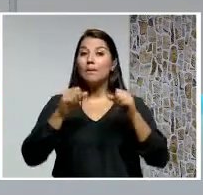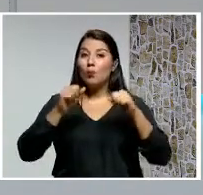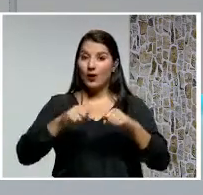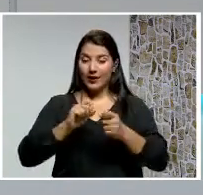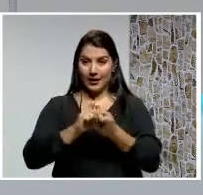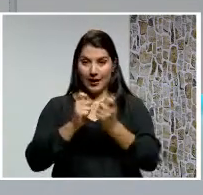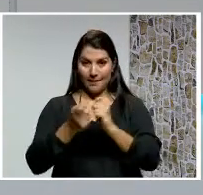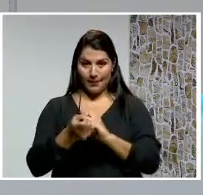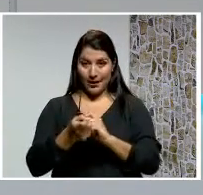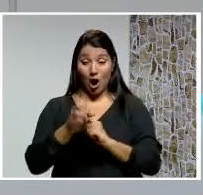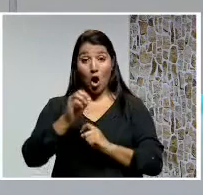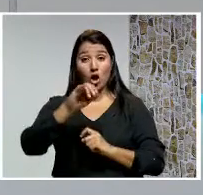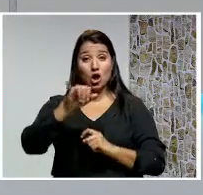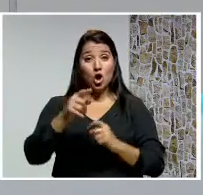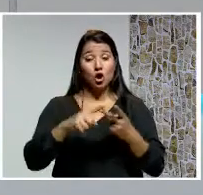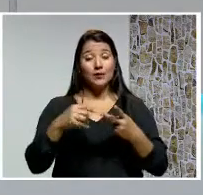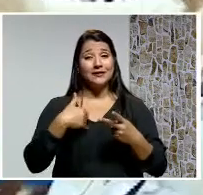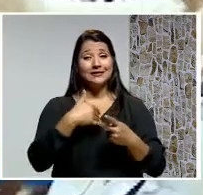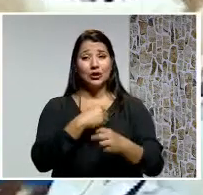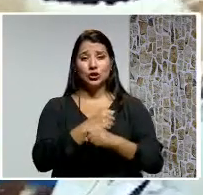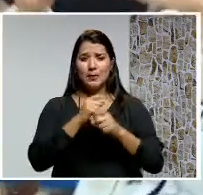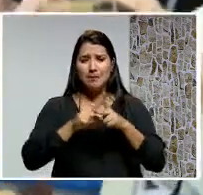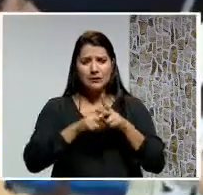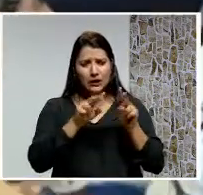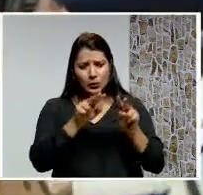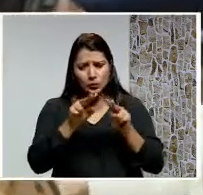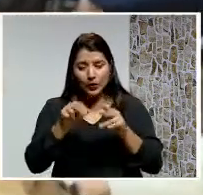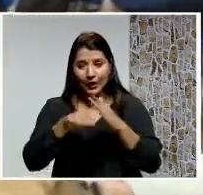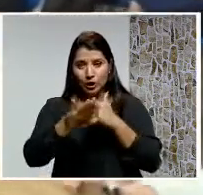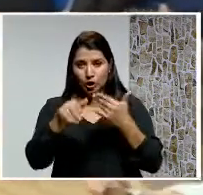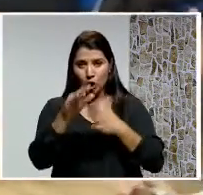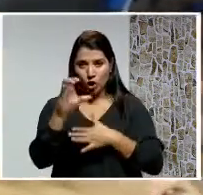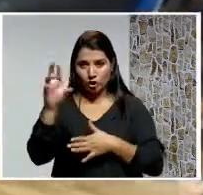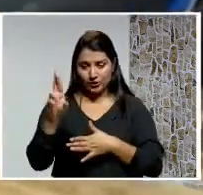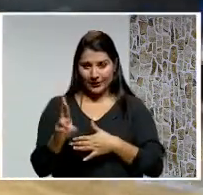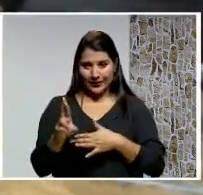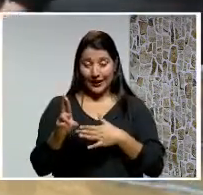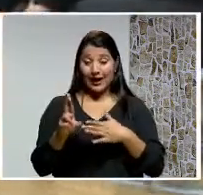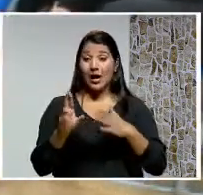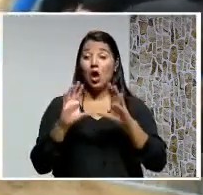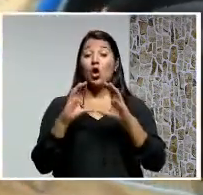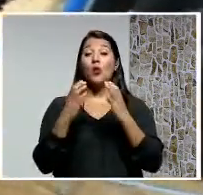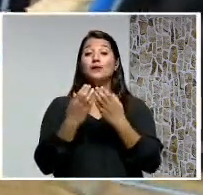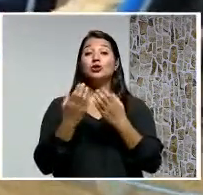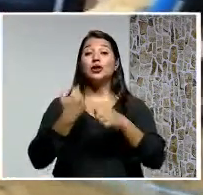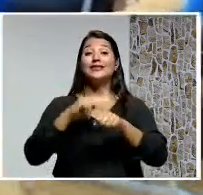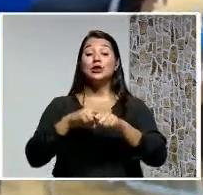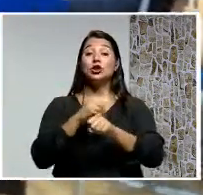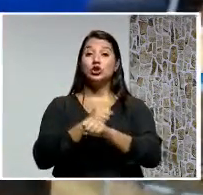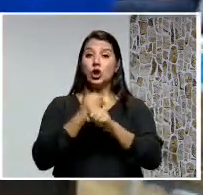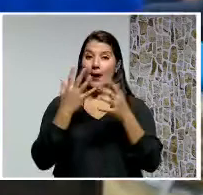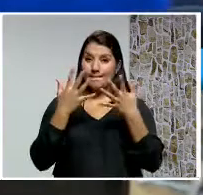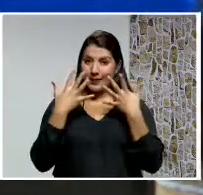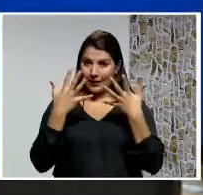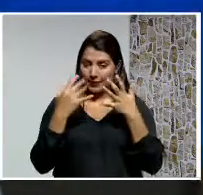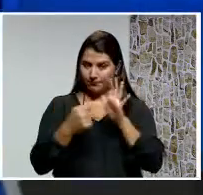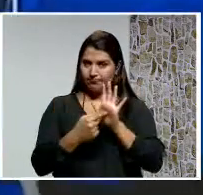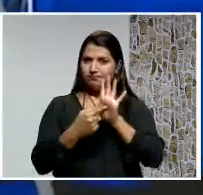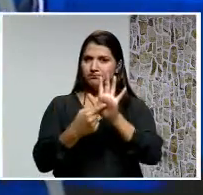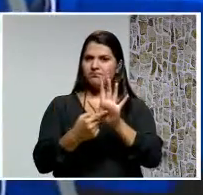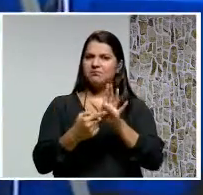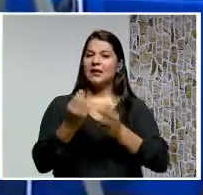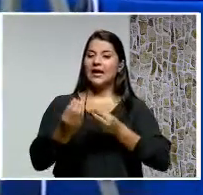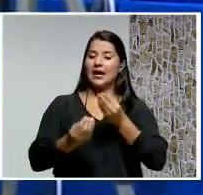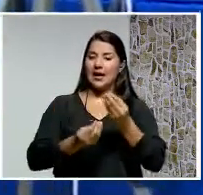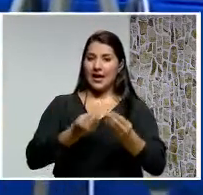intensificarán operativos en todo el país. La Comisión Nacional de Seguridad Ambiental dio a conocer las acciones realizadas en